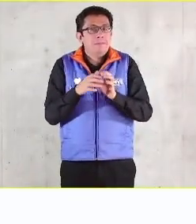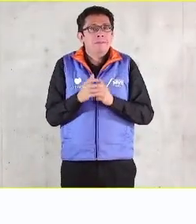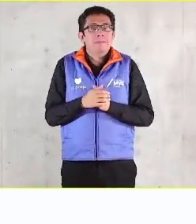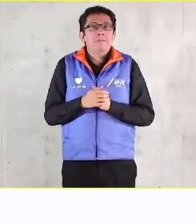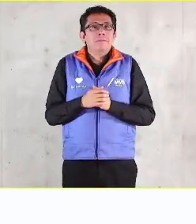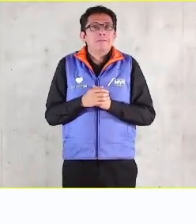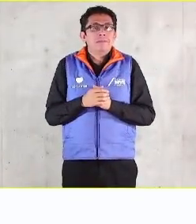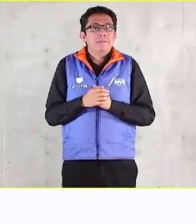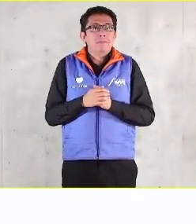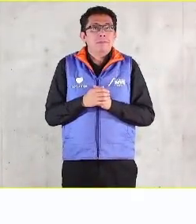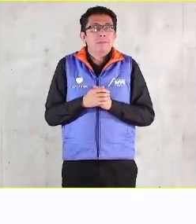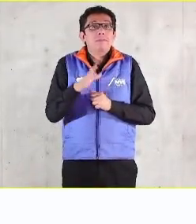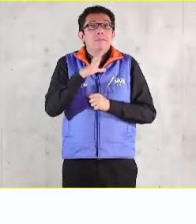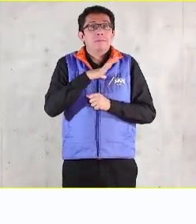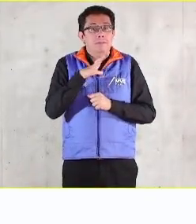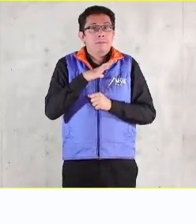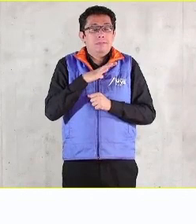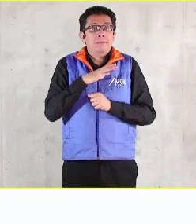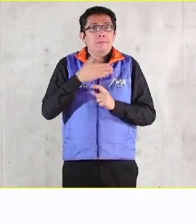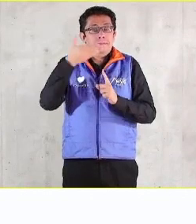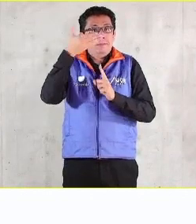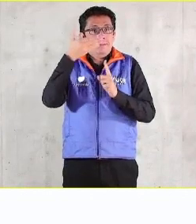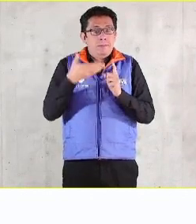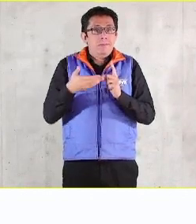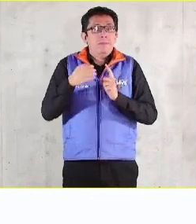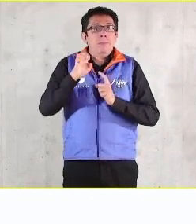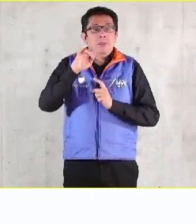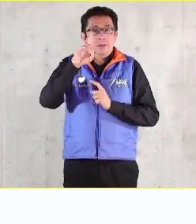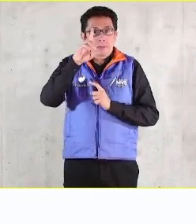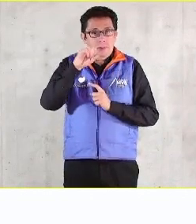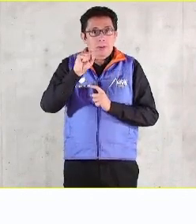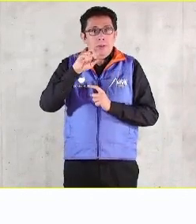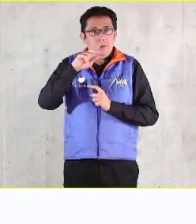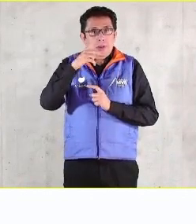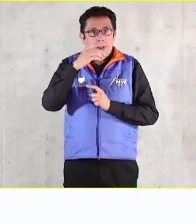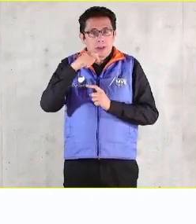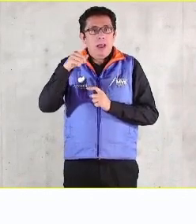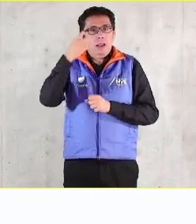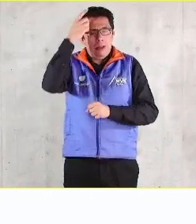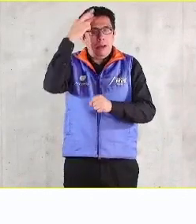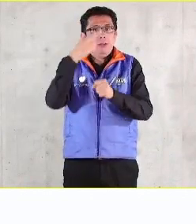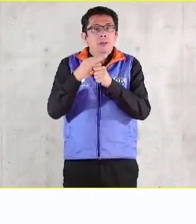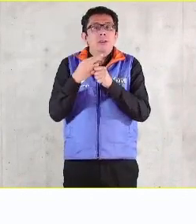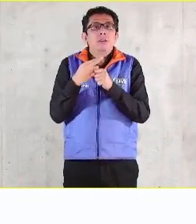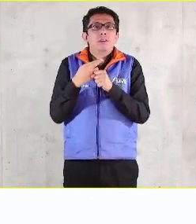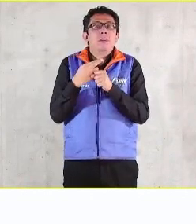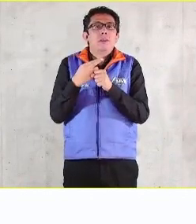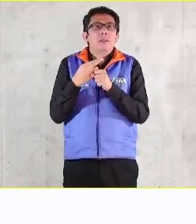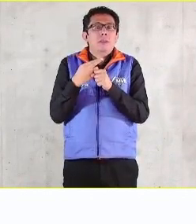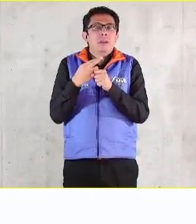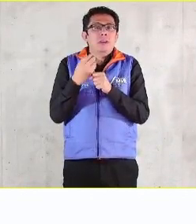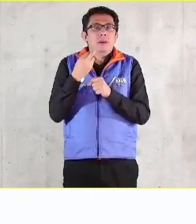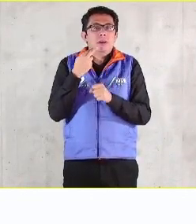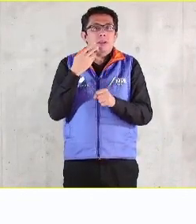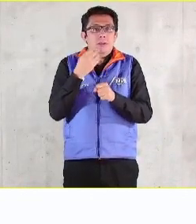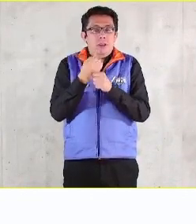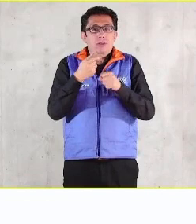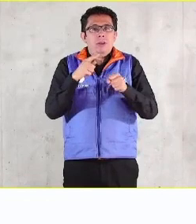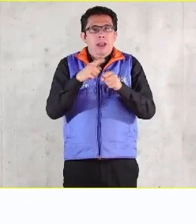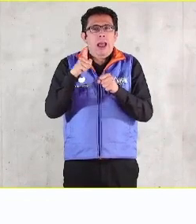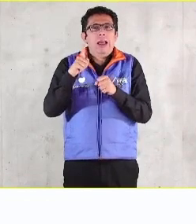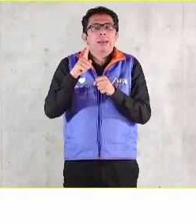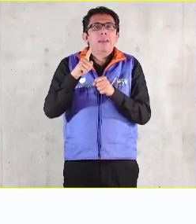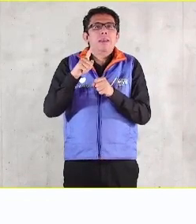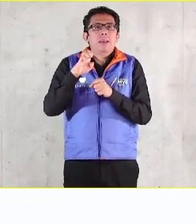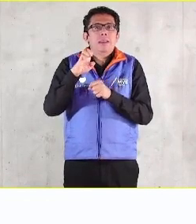mismo. Tenemos como ponente a Evodio Sánchez Rodríguez, director de Responsabilidad Social del Centro Mexicano para la